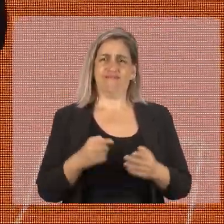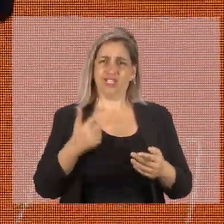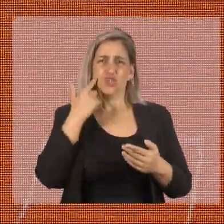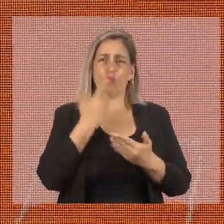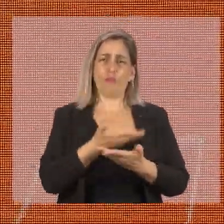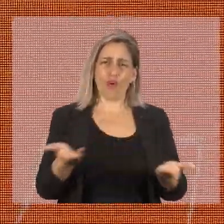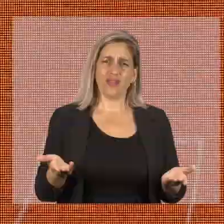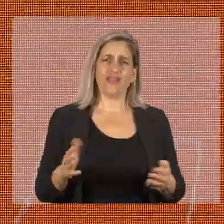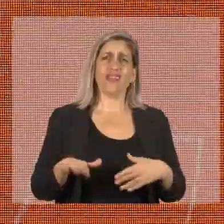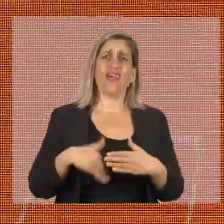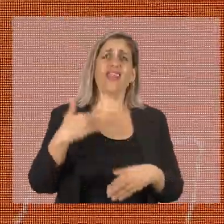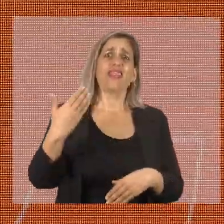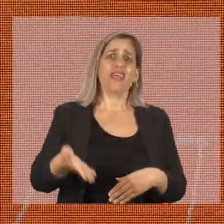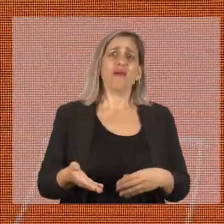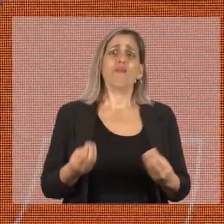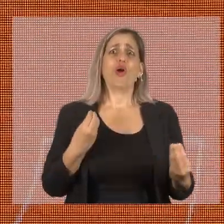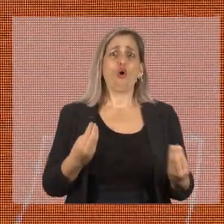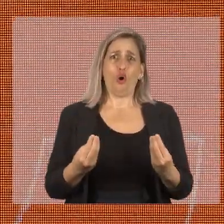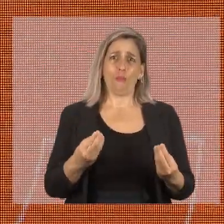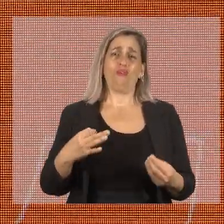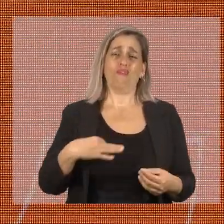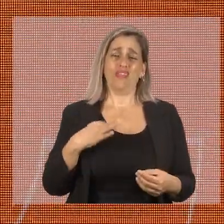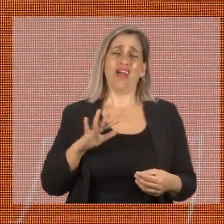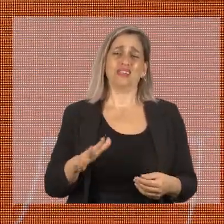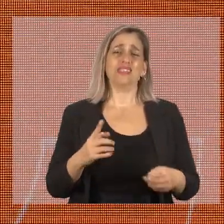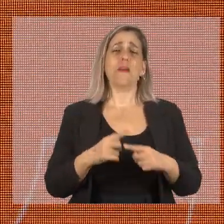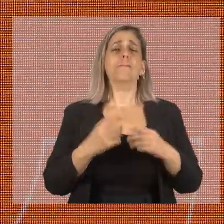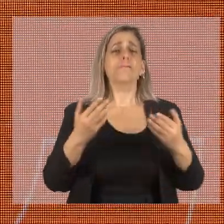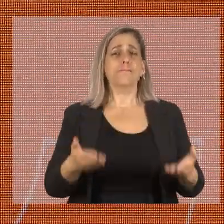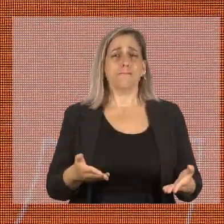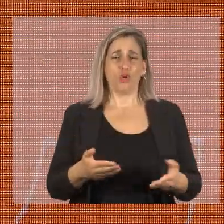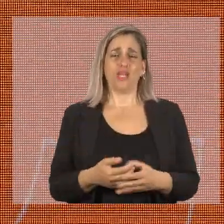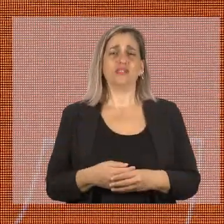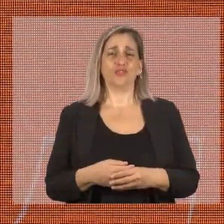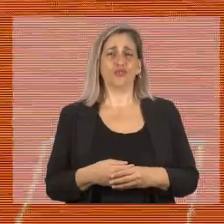Eso explica todo lo que puede pasarles después. Y por eso nosotros hemos